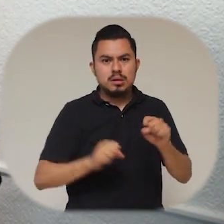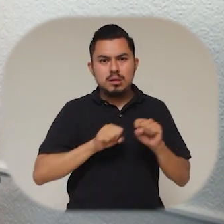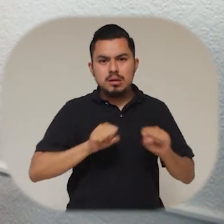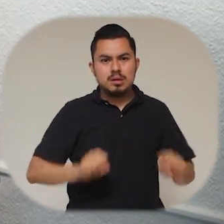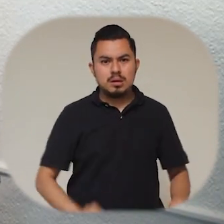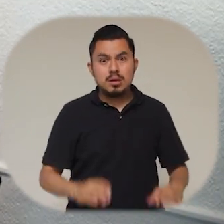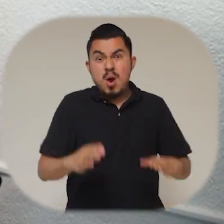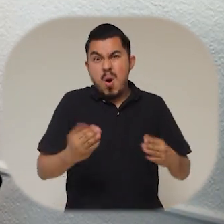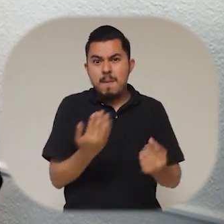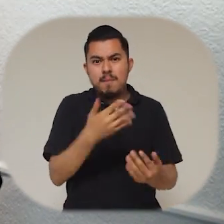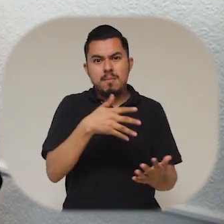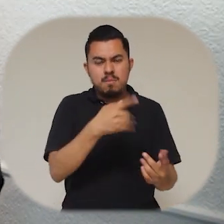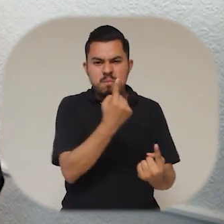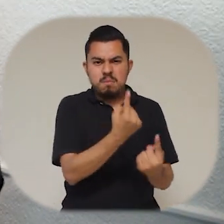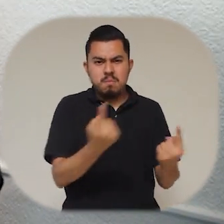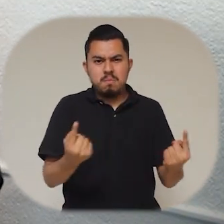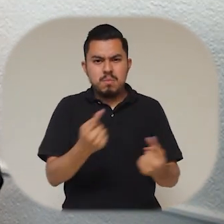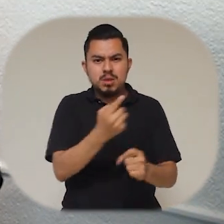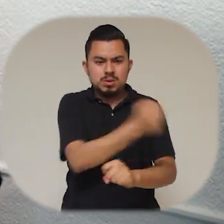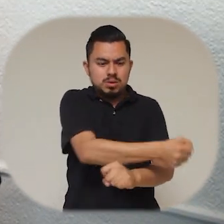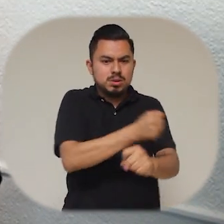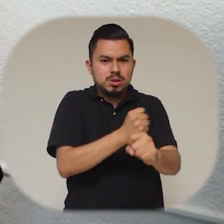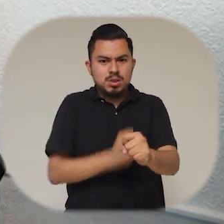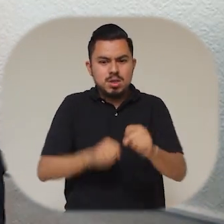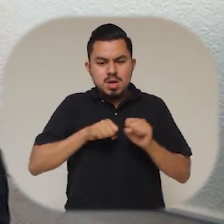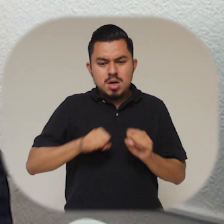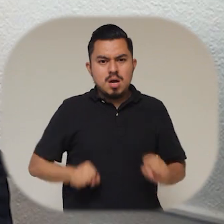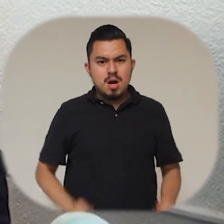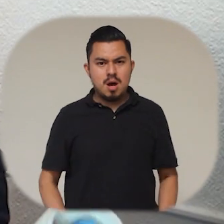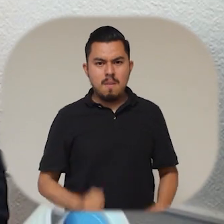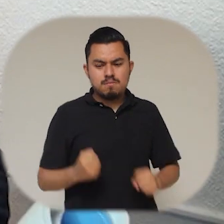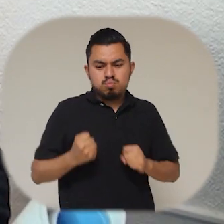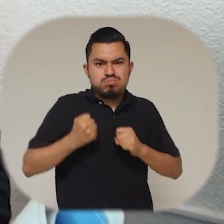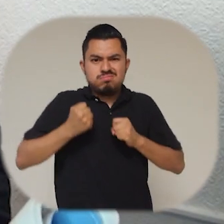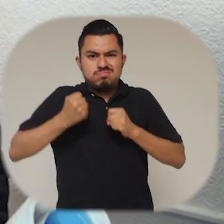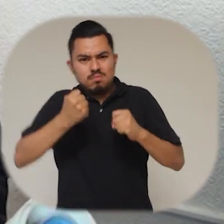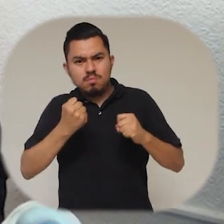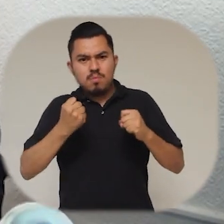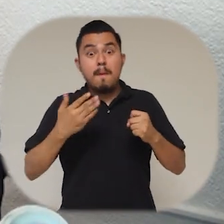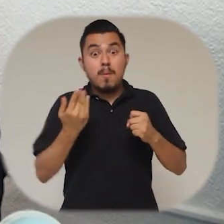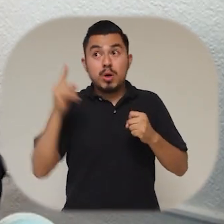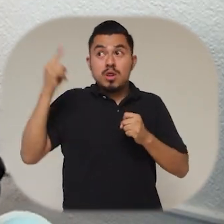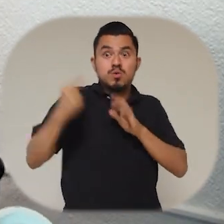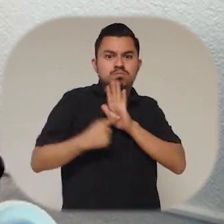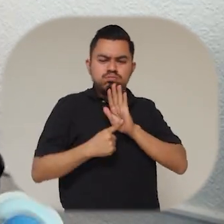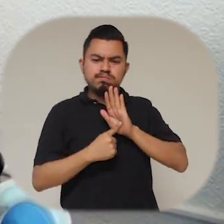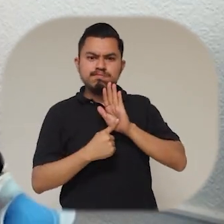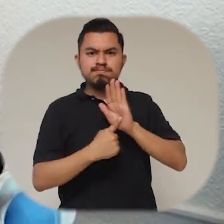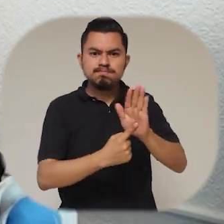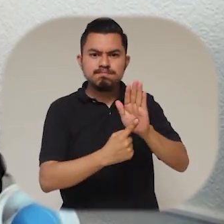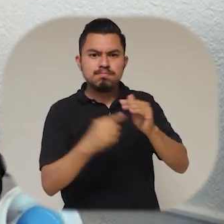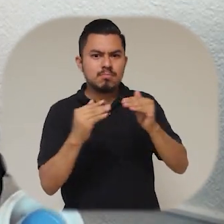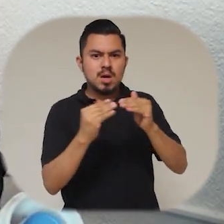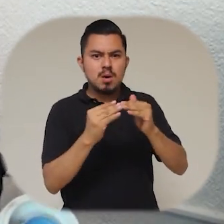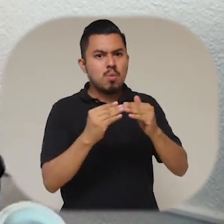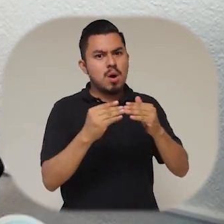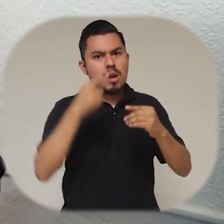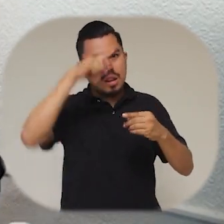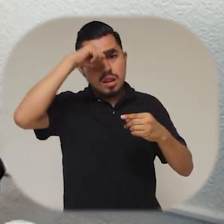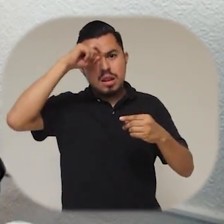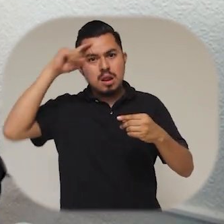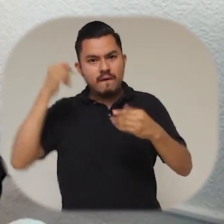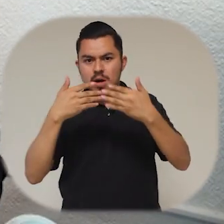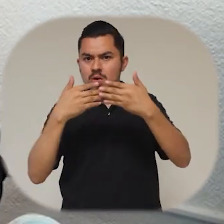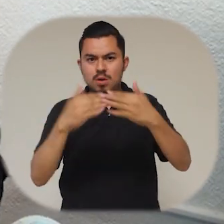y también tenían diferentes oficios. Por ejemplo, los sacerdotes tenían que encargarse